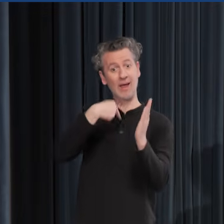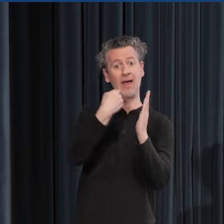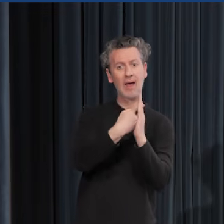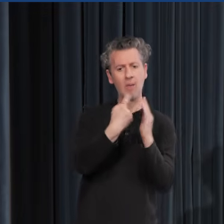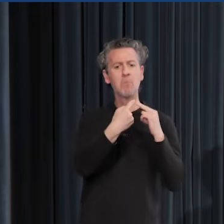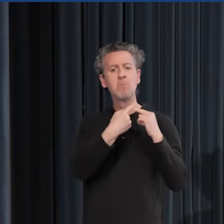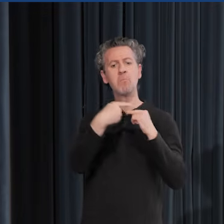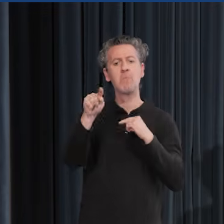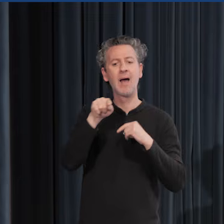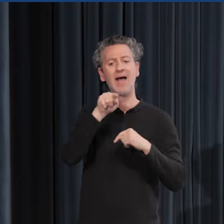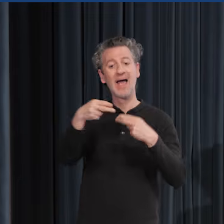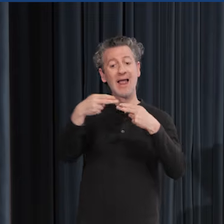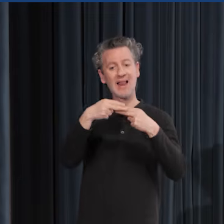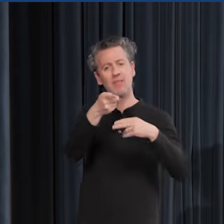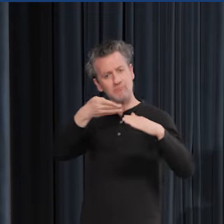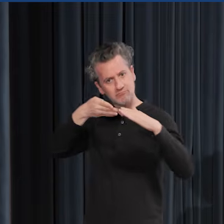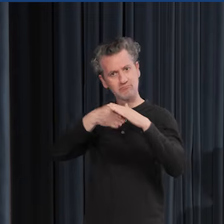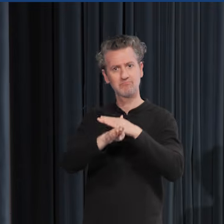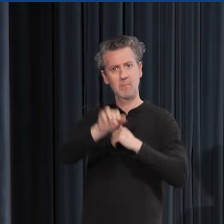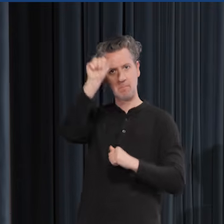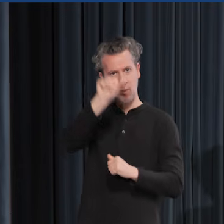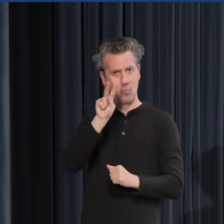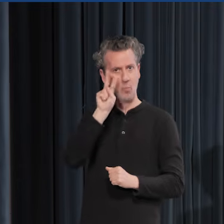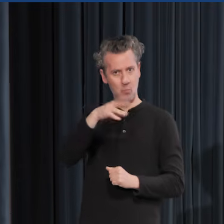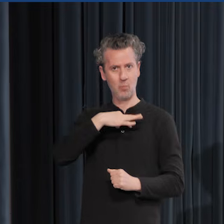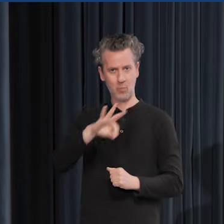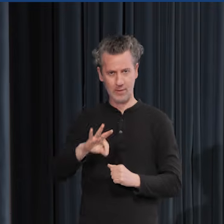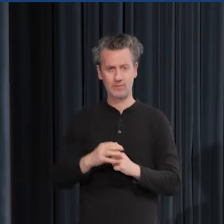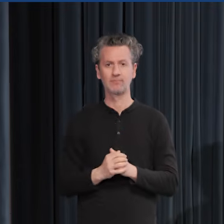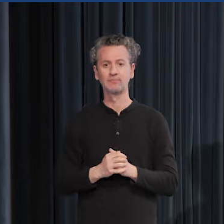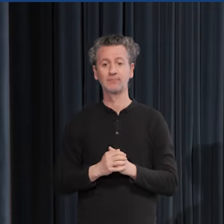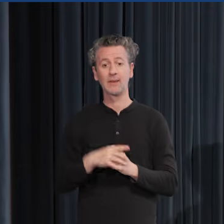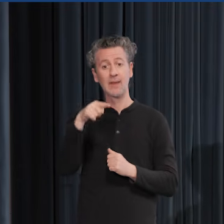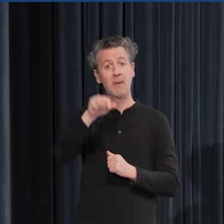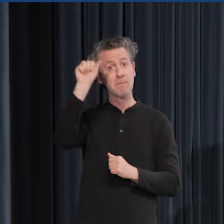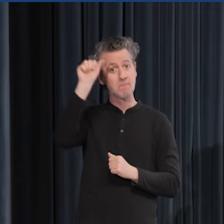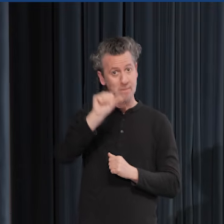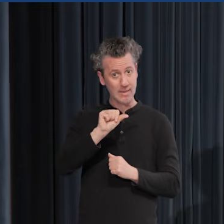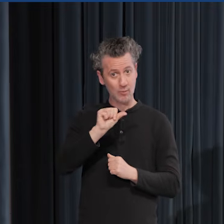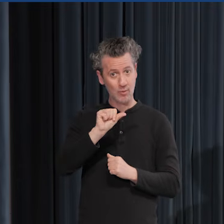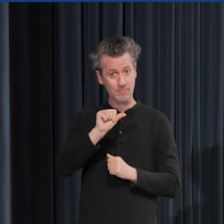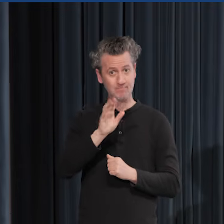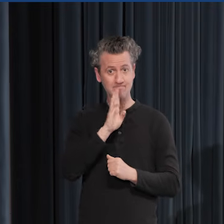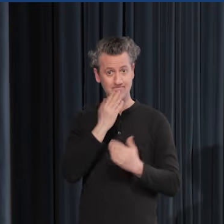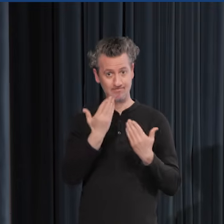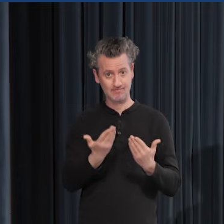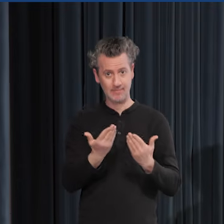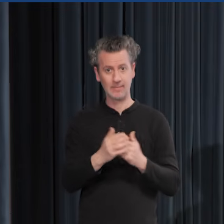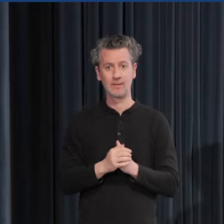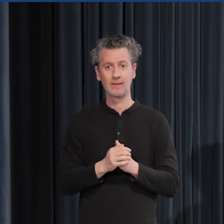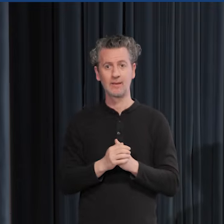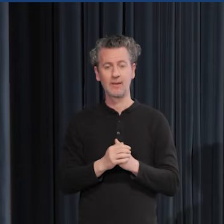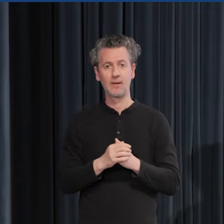hacer la inscripción. Sobre la película, les voy a indicar que es